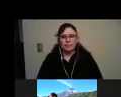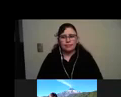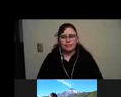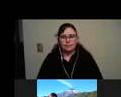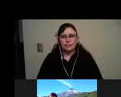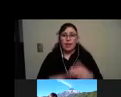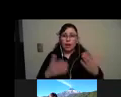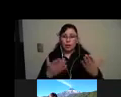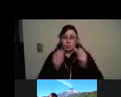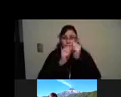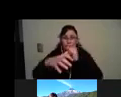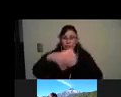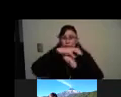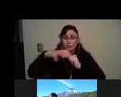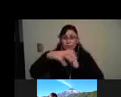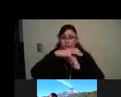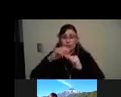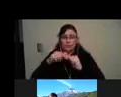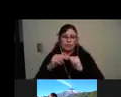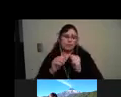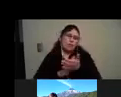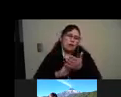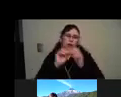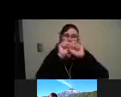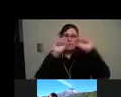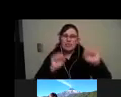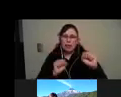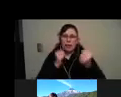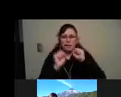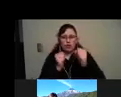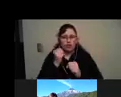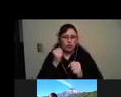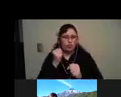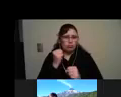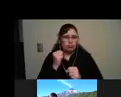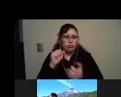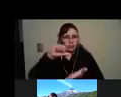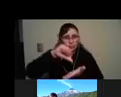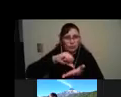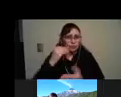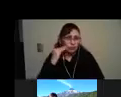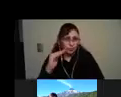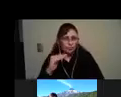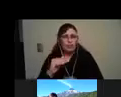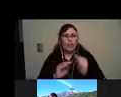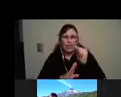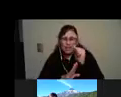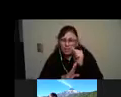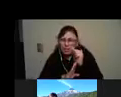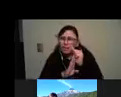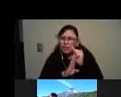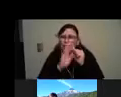el cerebro o el sistema nervioso central, ¿cierto?, en desarrollo presenta